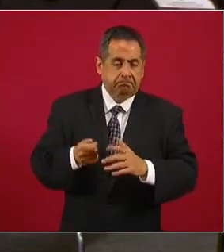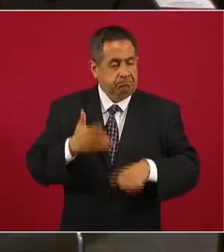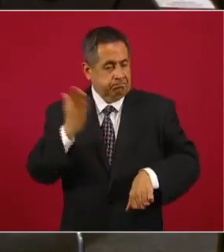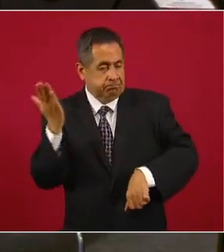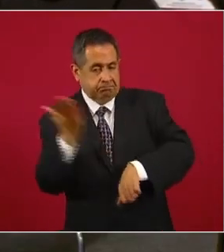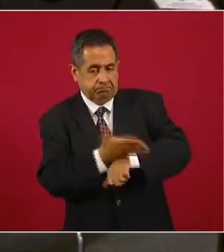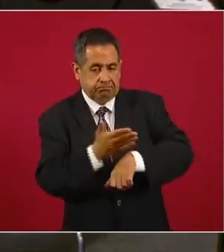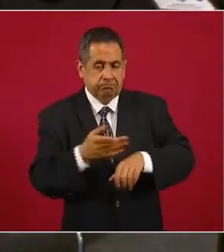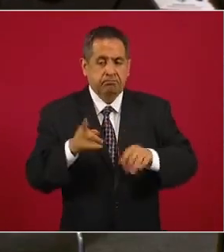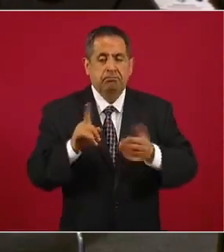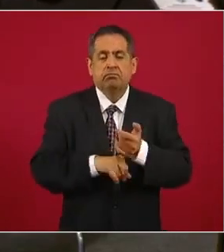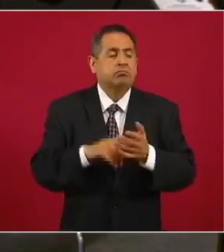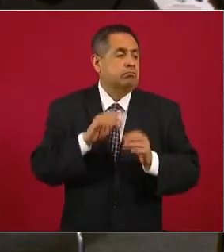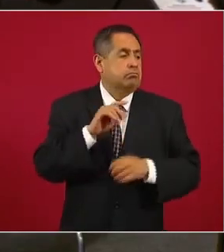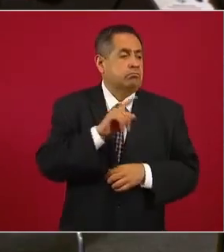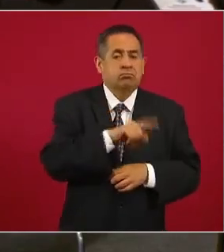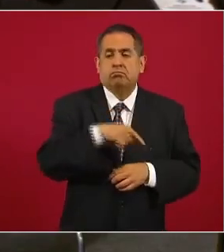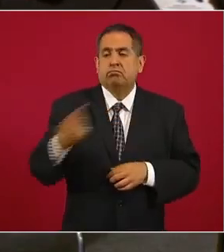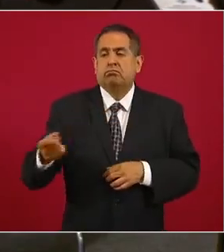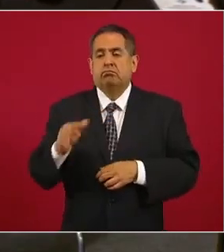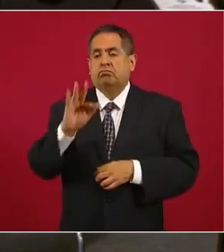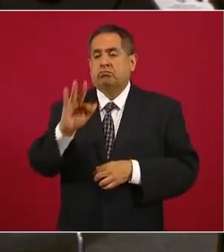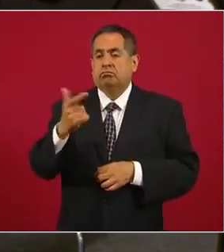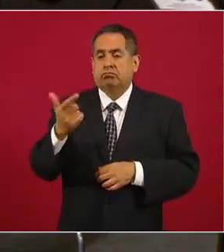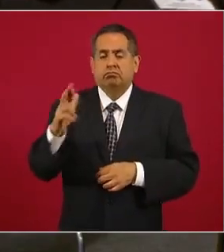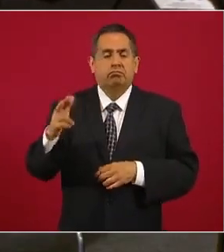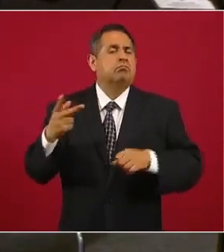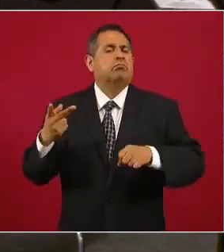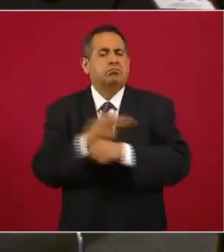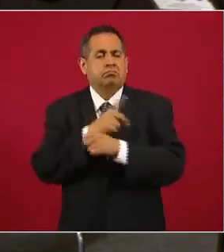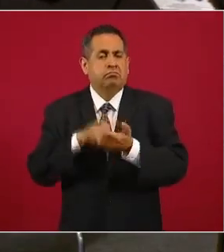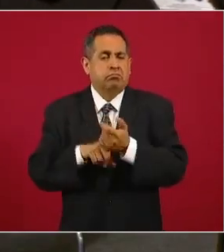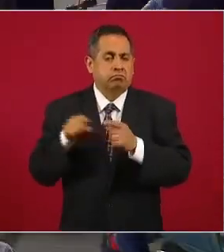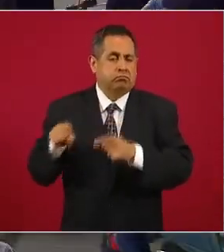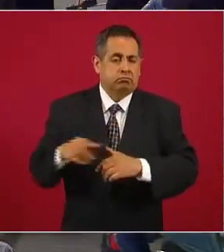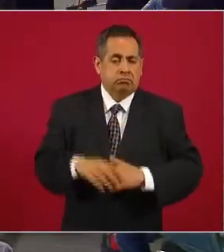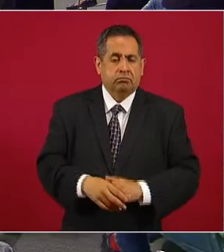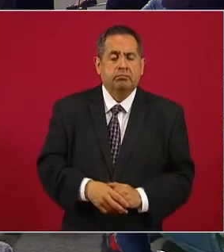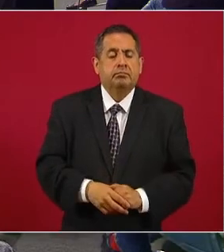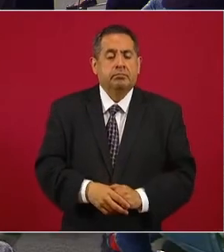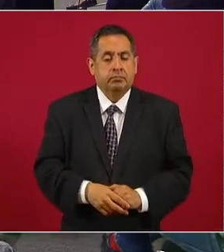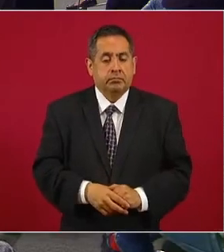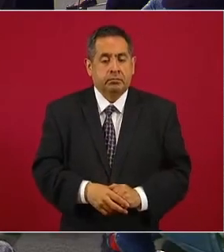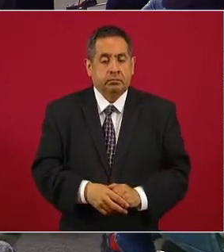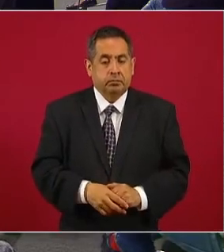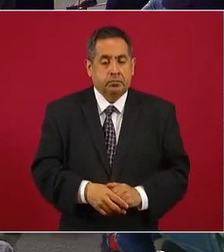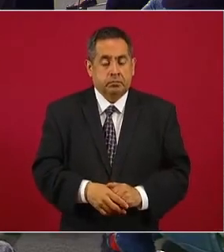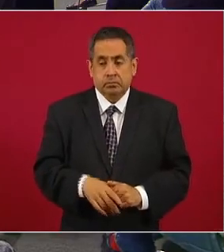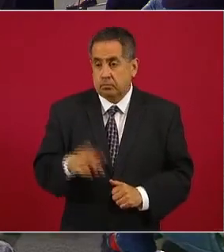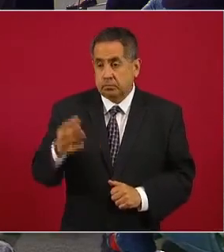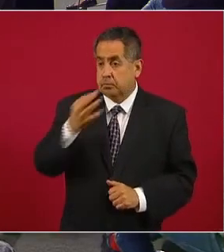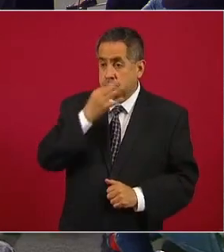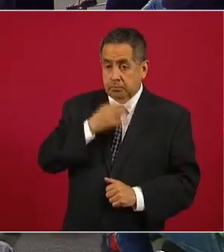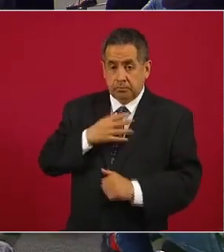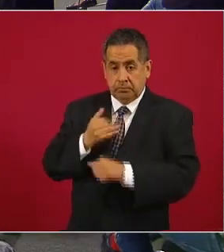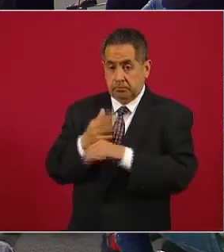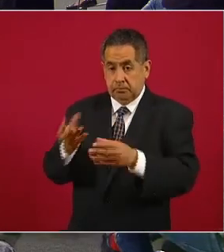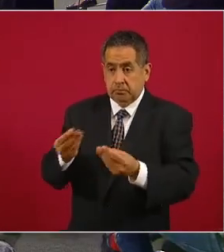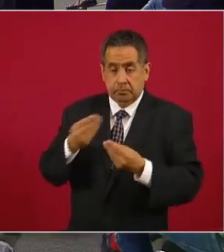sanción o bien se remitía a la Fiscalía General de la República. ¿Qué pasó en ese caso? No tengo